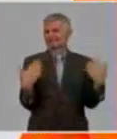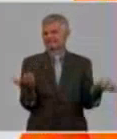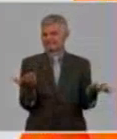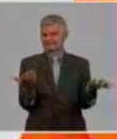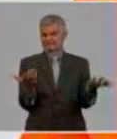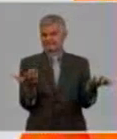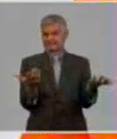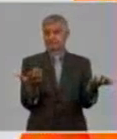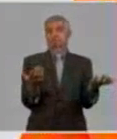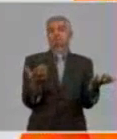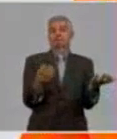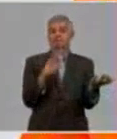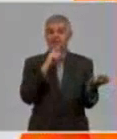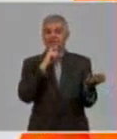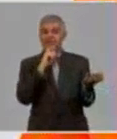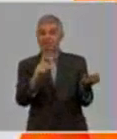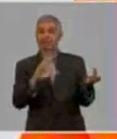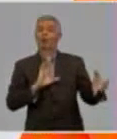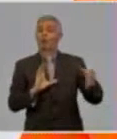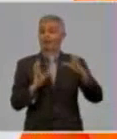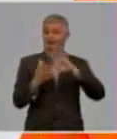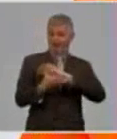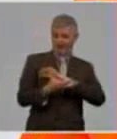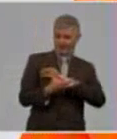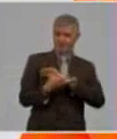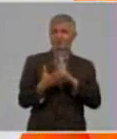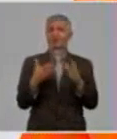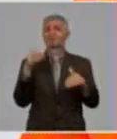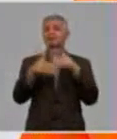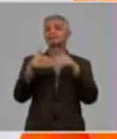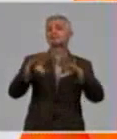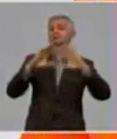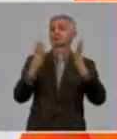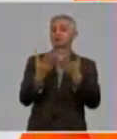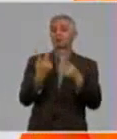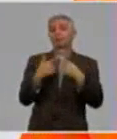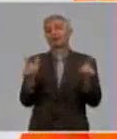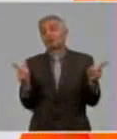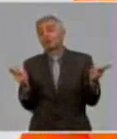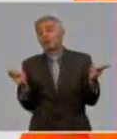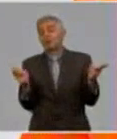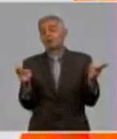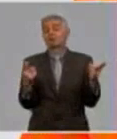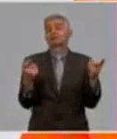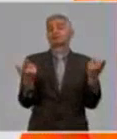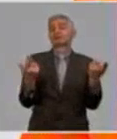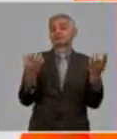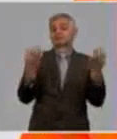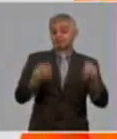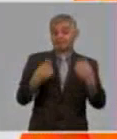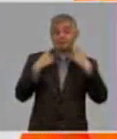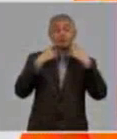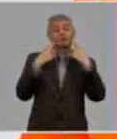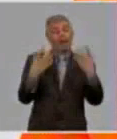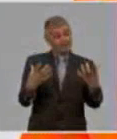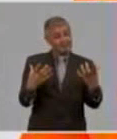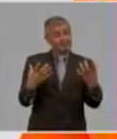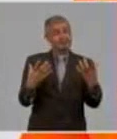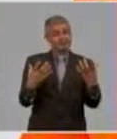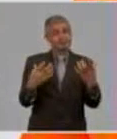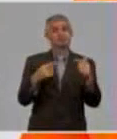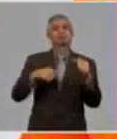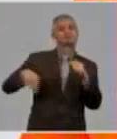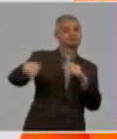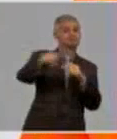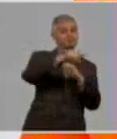Bueno, esa es una tarea compleja que requiere la participación de todos, pero es inevitable que que o es importante, imprescindible,